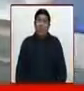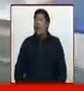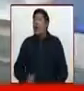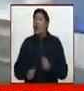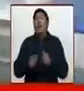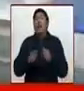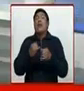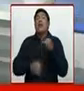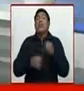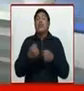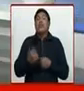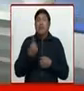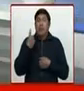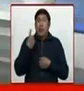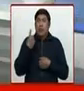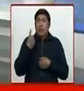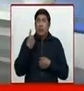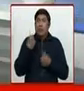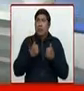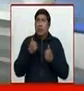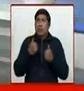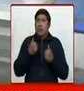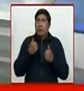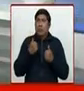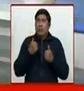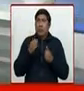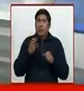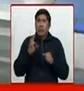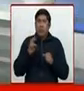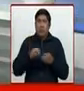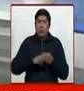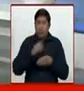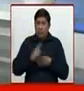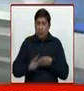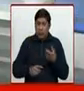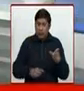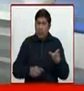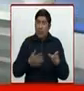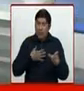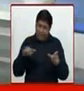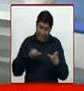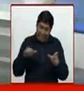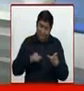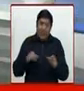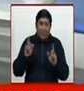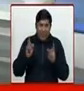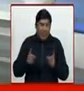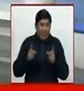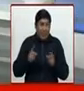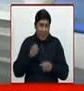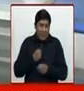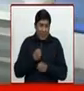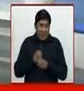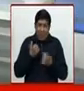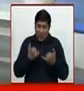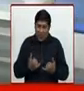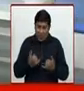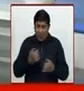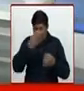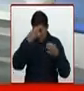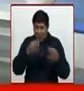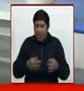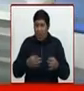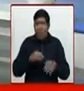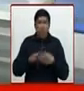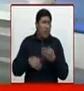¿Cuál te pidieron al final? Una. ¿Cuál? La del de, 7 de marzo. Exacto, ¿qué? A mí también, porque ¿no? He hecho el mismo trabajo el día de hoy para